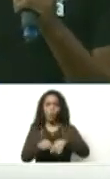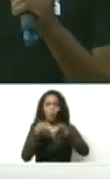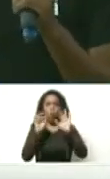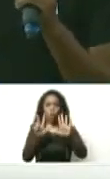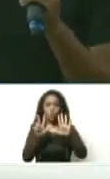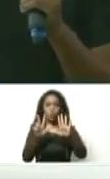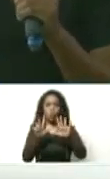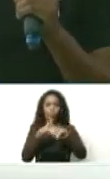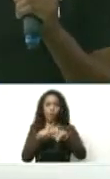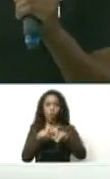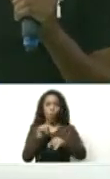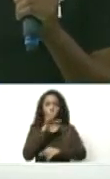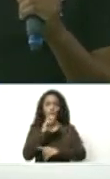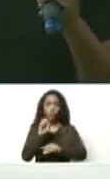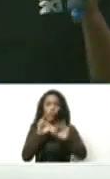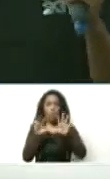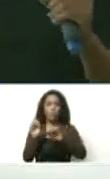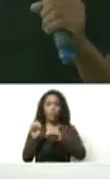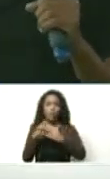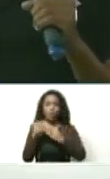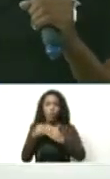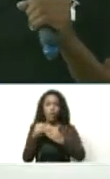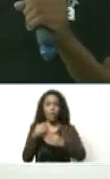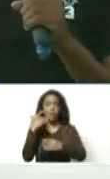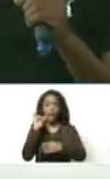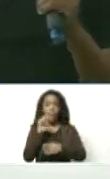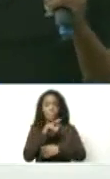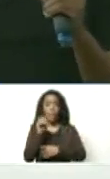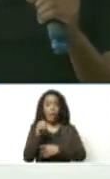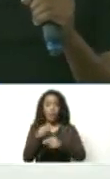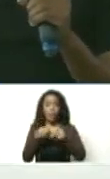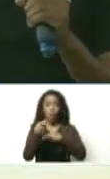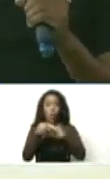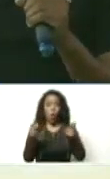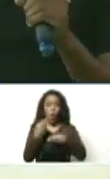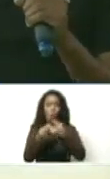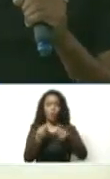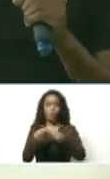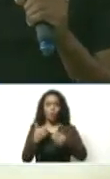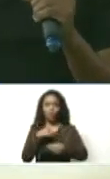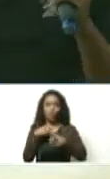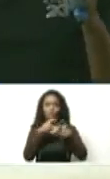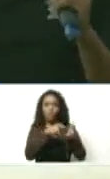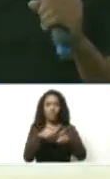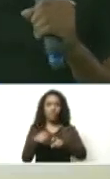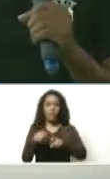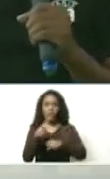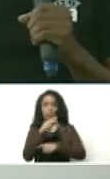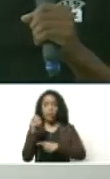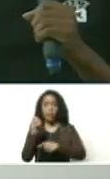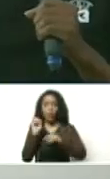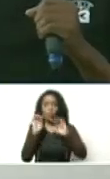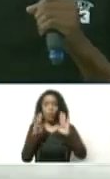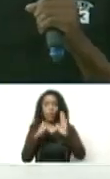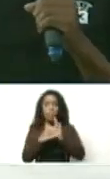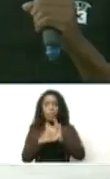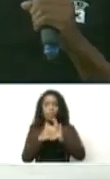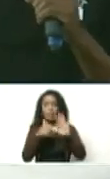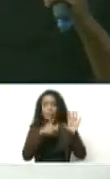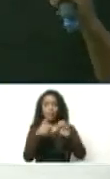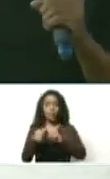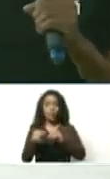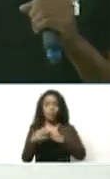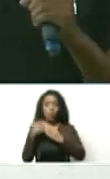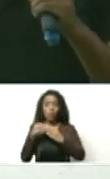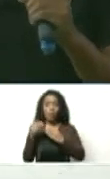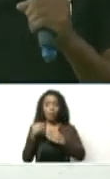8, son $480. Si tenemos 20 hectáreas, ¿cómo hacemos nosotros para rastrear esas 20 hectáreas? Serían $9.600, mi señor